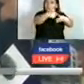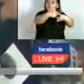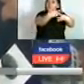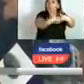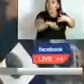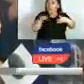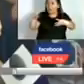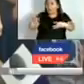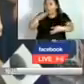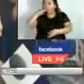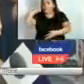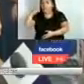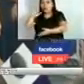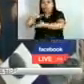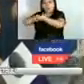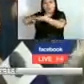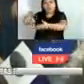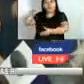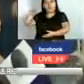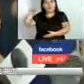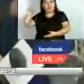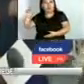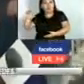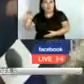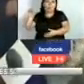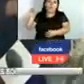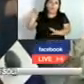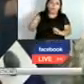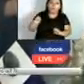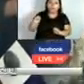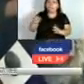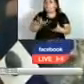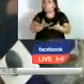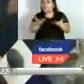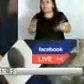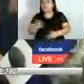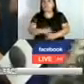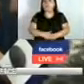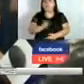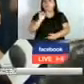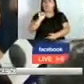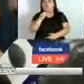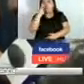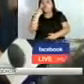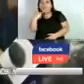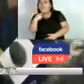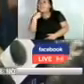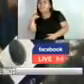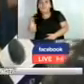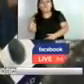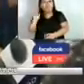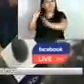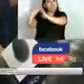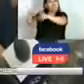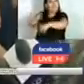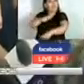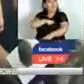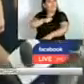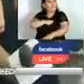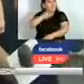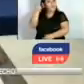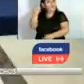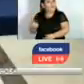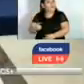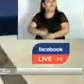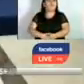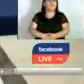son material original que debió estar en poder de las autoridades temporales y determinar pues quién fue el que lo dejó en ese lugar,